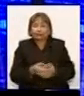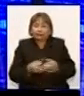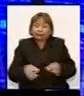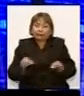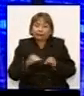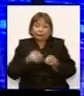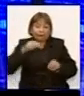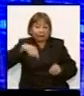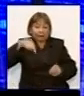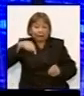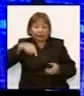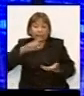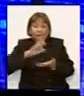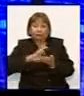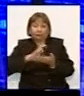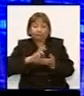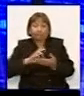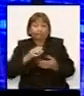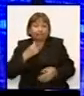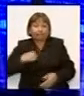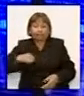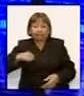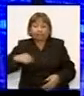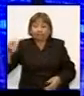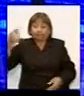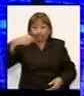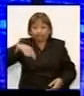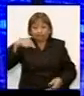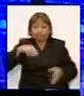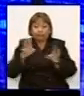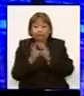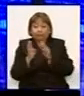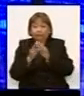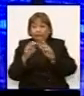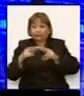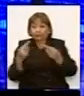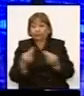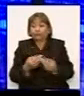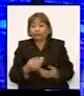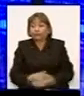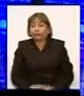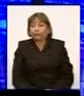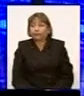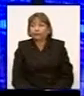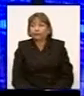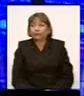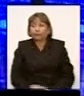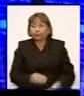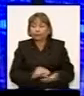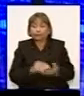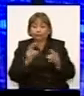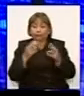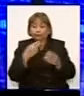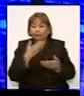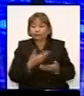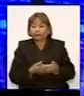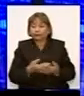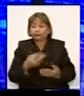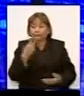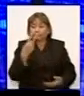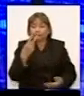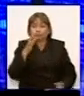se van a reunir alcaldes distritales de Cerro de Pasco para tratar los diferentes problemas, los diferentes temas. Vamos nosotros a